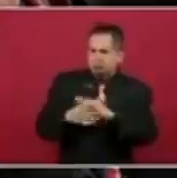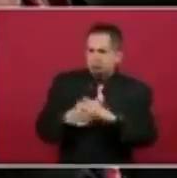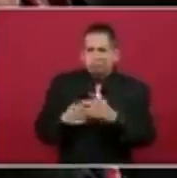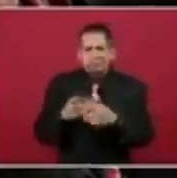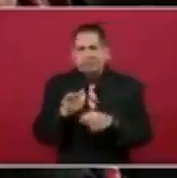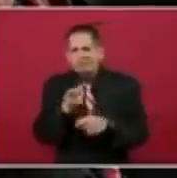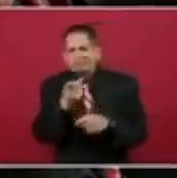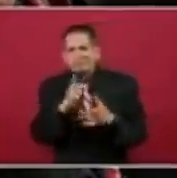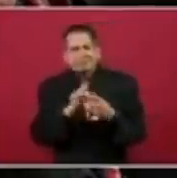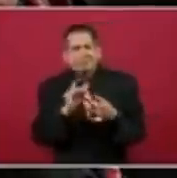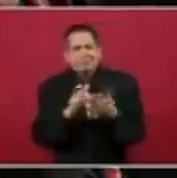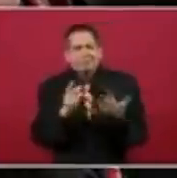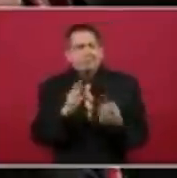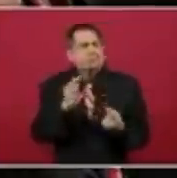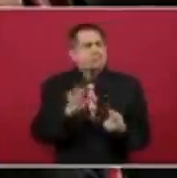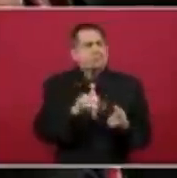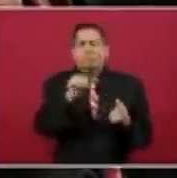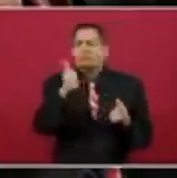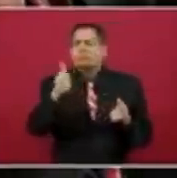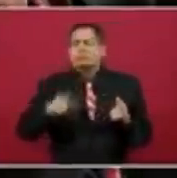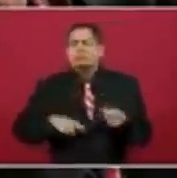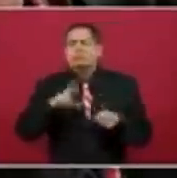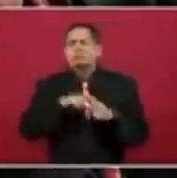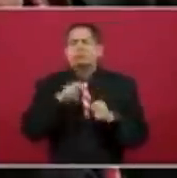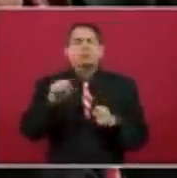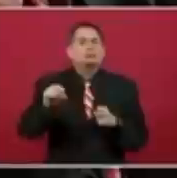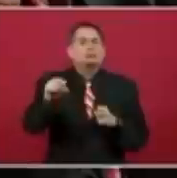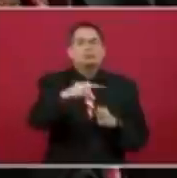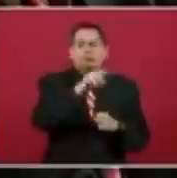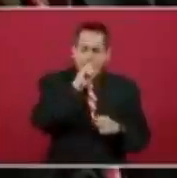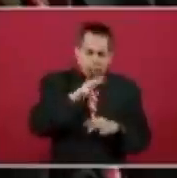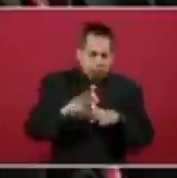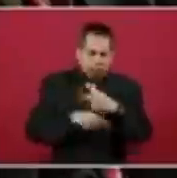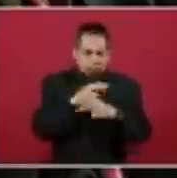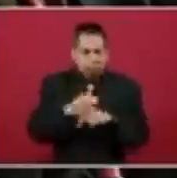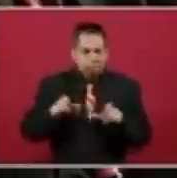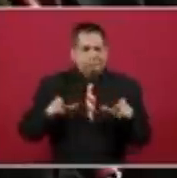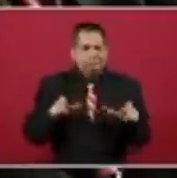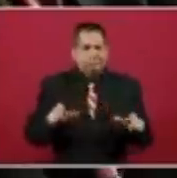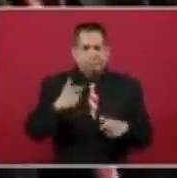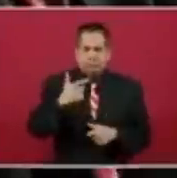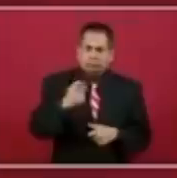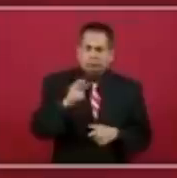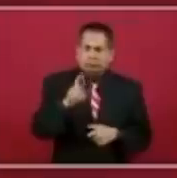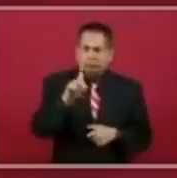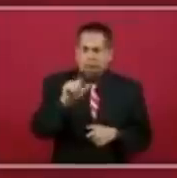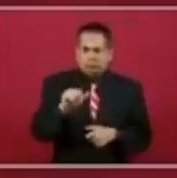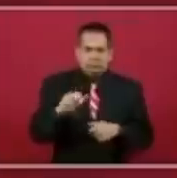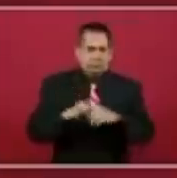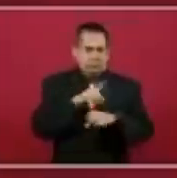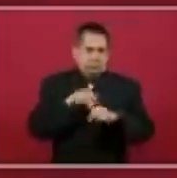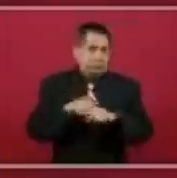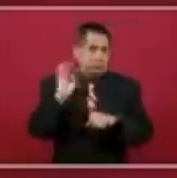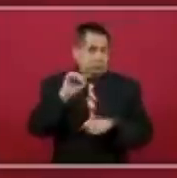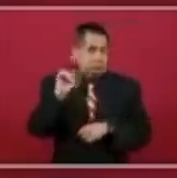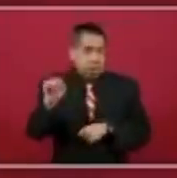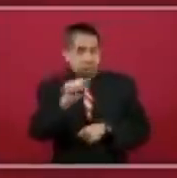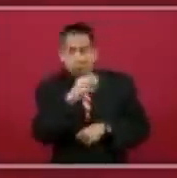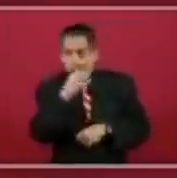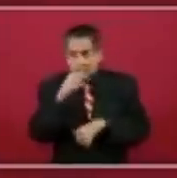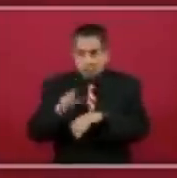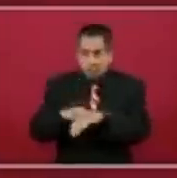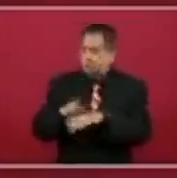detalle de qué otros gobernadores estarían apoyando esta Guardia Nacional y si le han manifestado que ellos